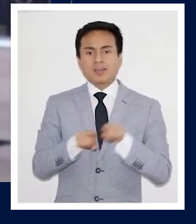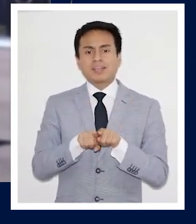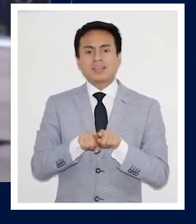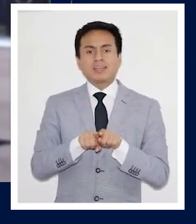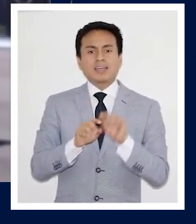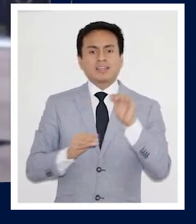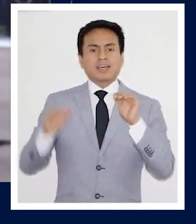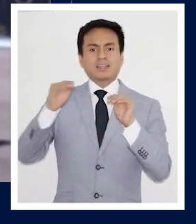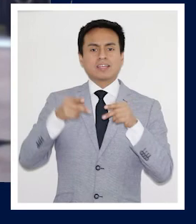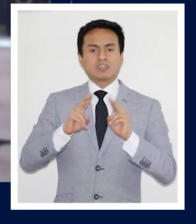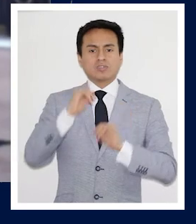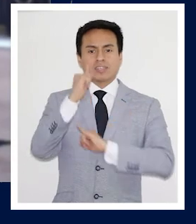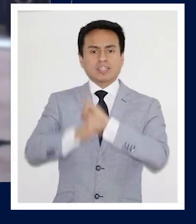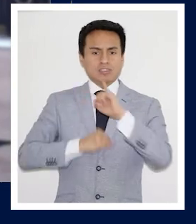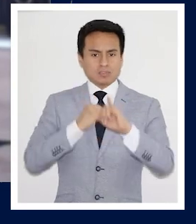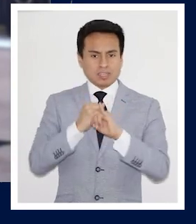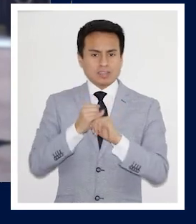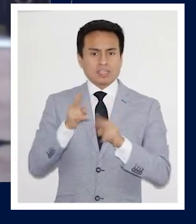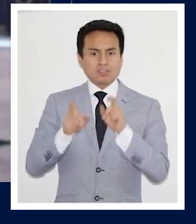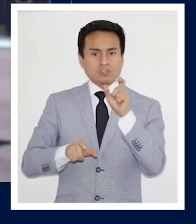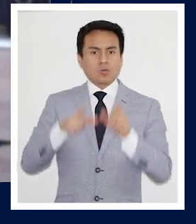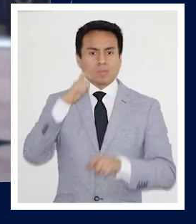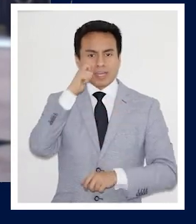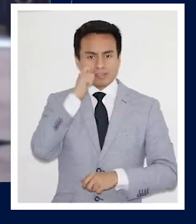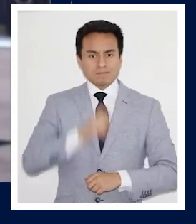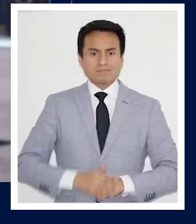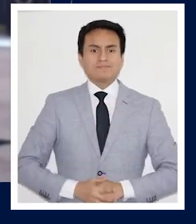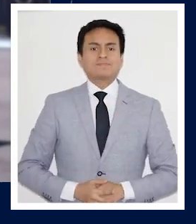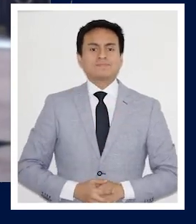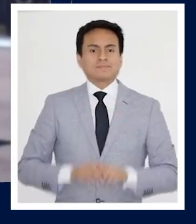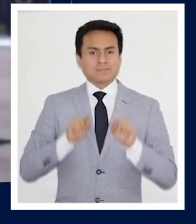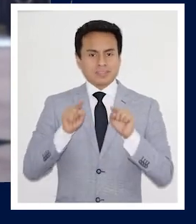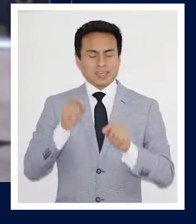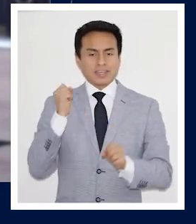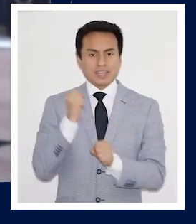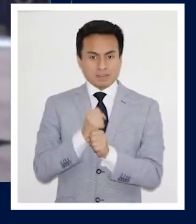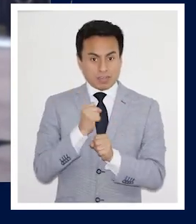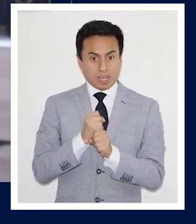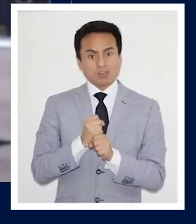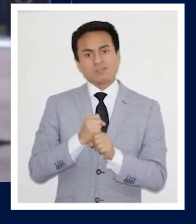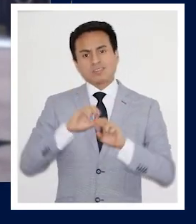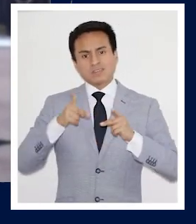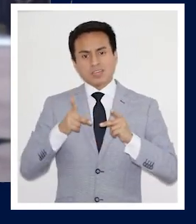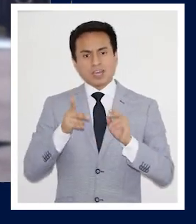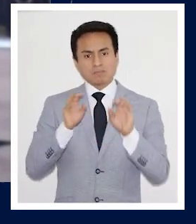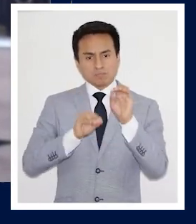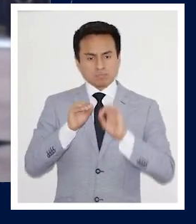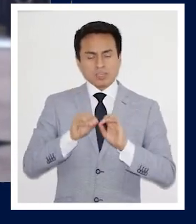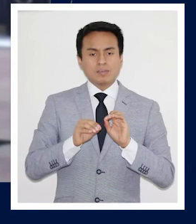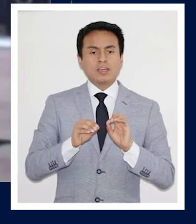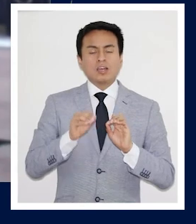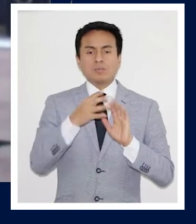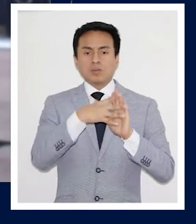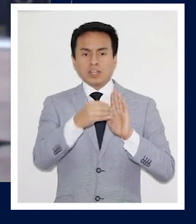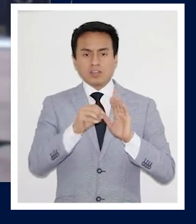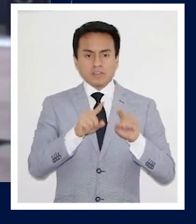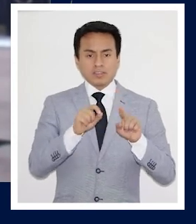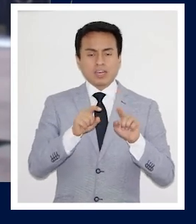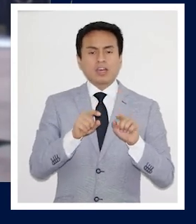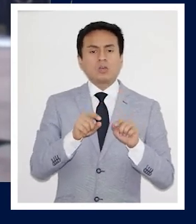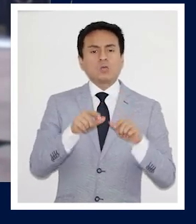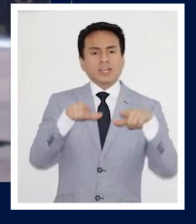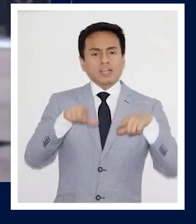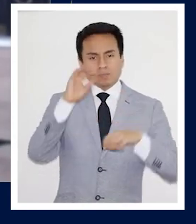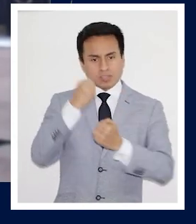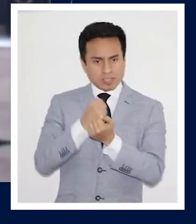los detenidos conforme a los estándares del derecho internacional de los derechos humanos. Este trabajo, en definitiva, de implementación de un modelo de